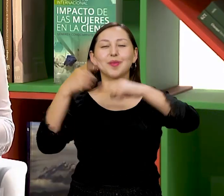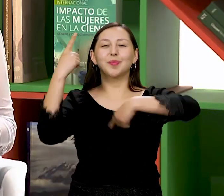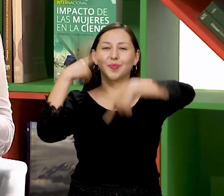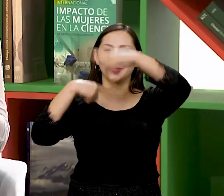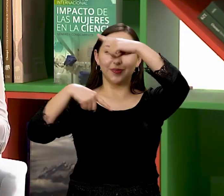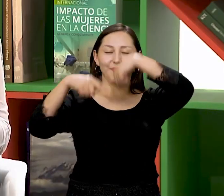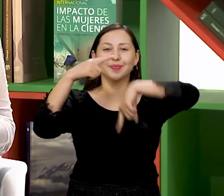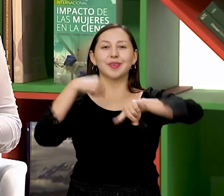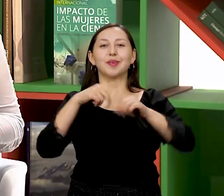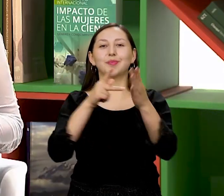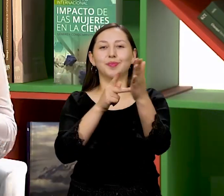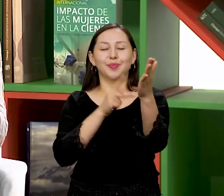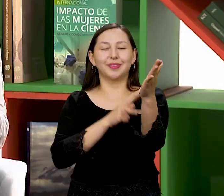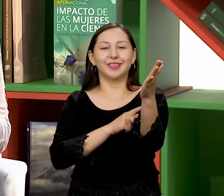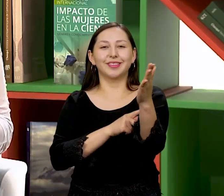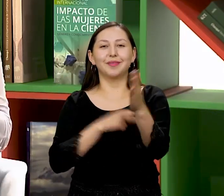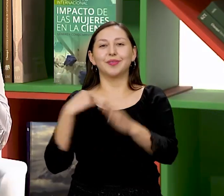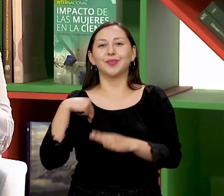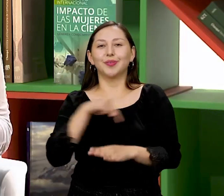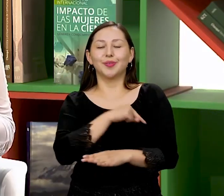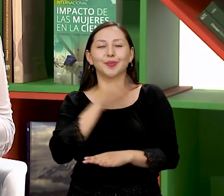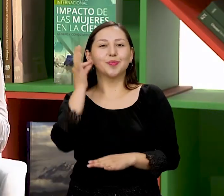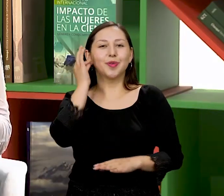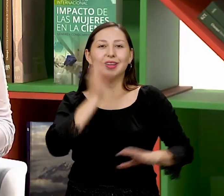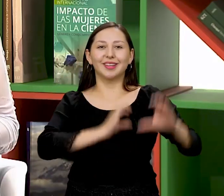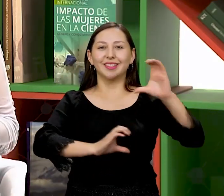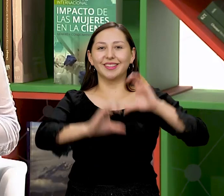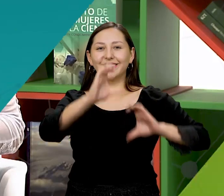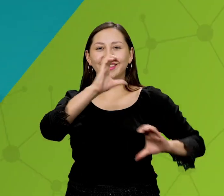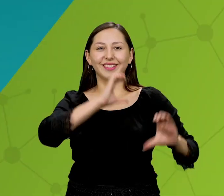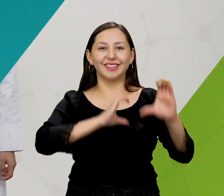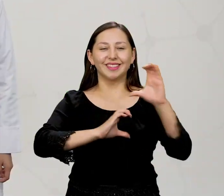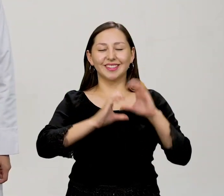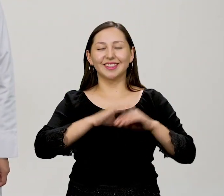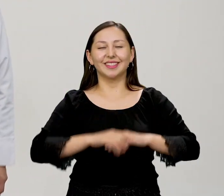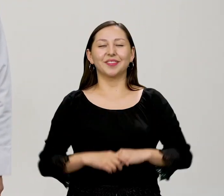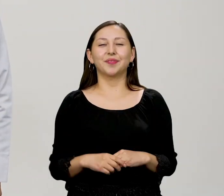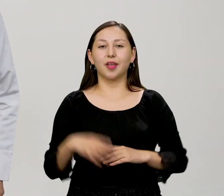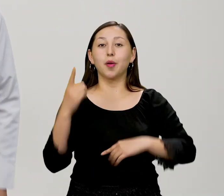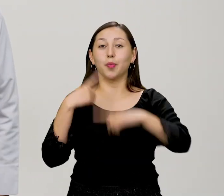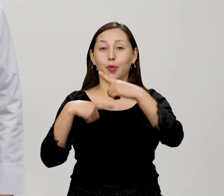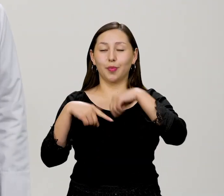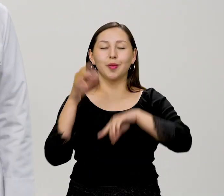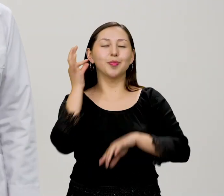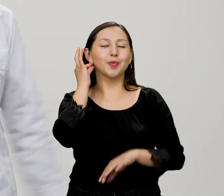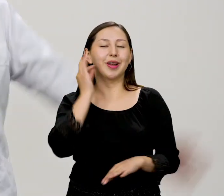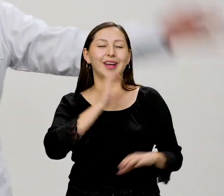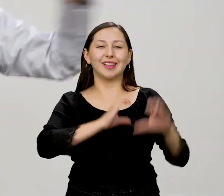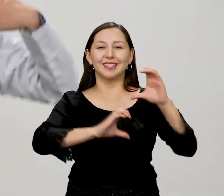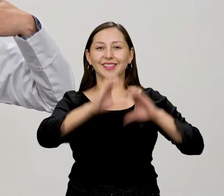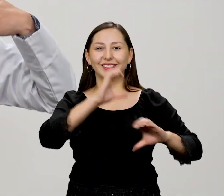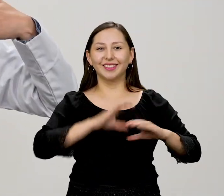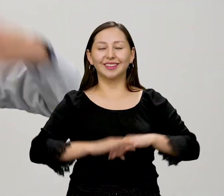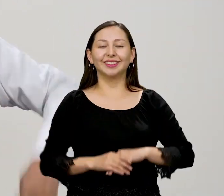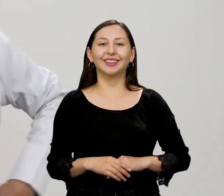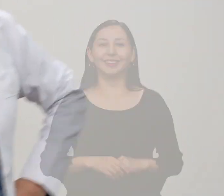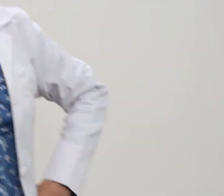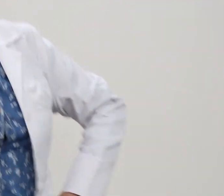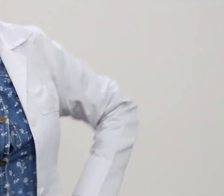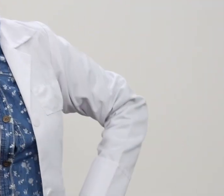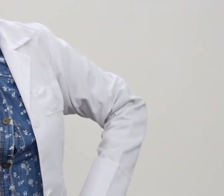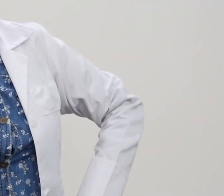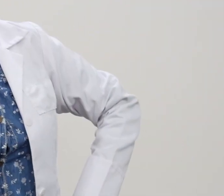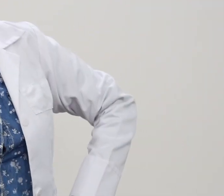pequeña pausa y enseguida volvemos para conocer más a Janet Bonilla. Ya volvemos con Janet Bonilla en Somos Mujeres